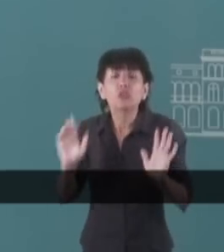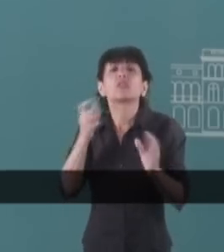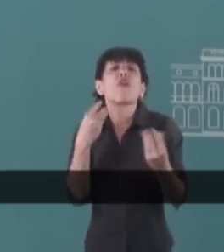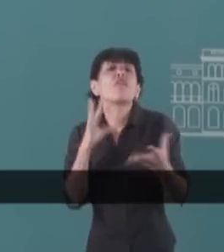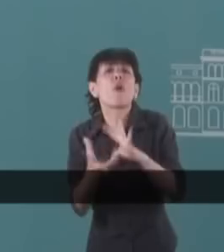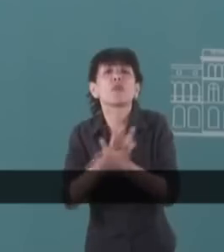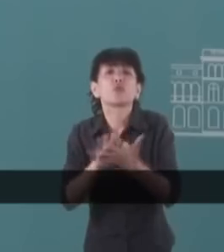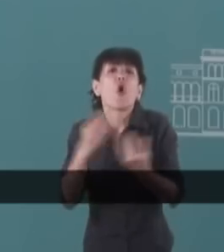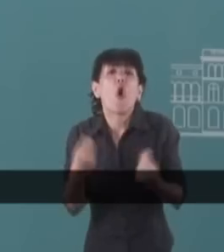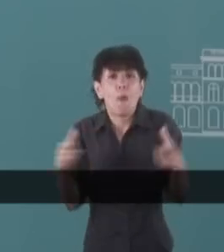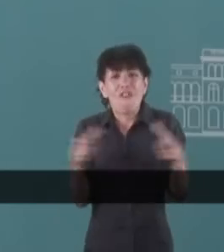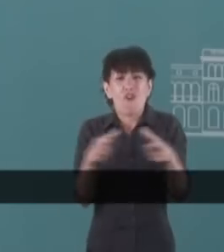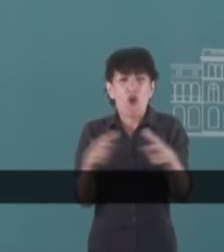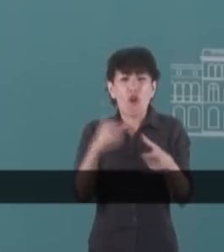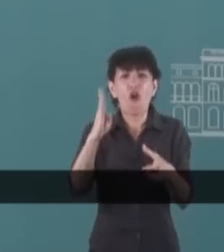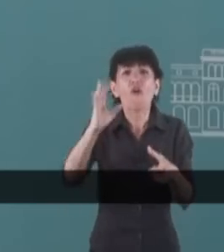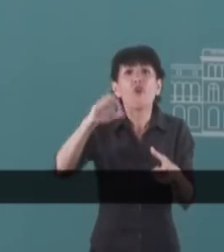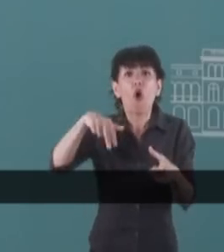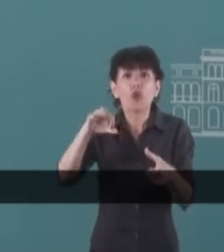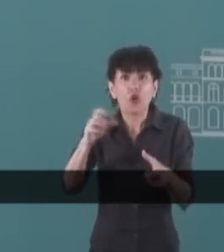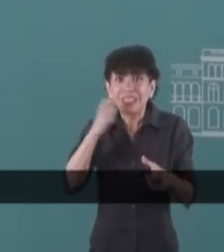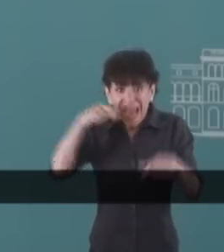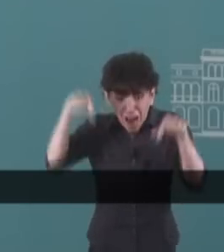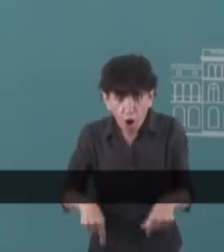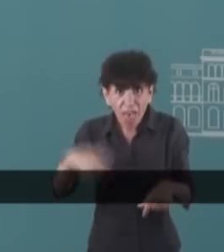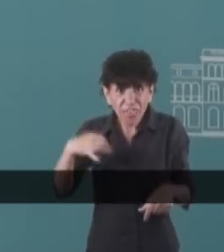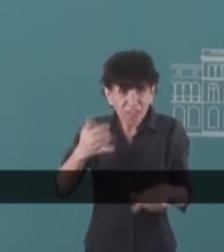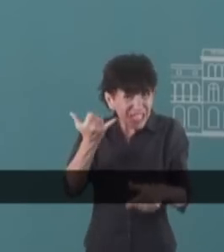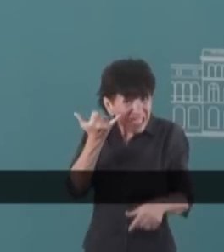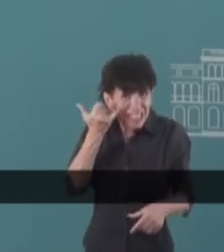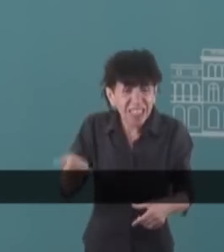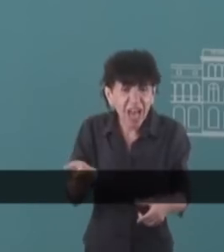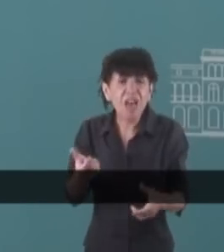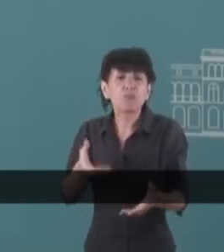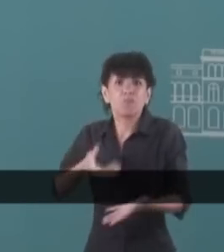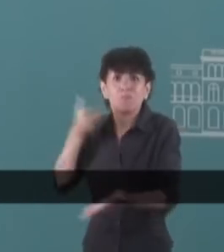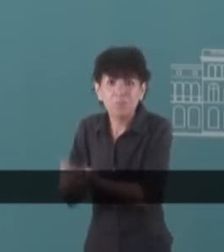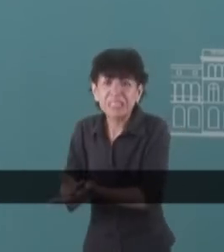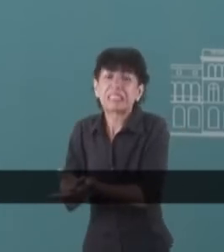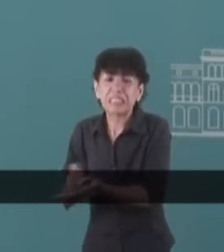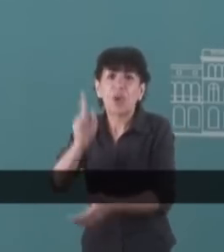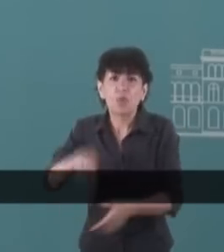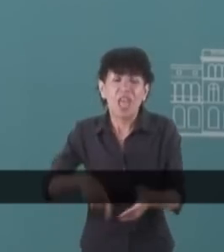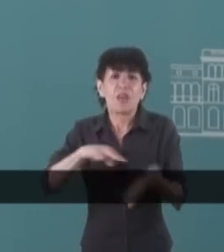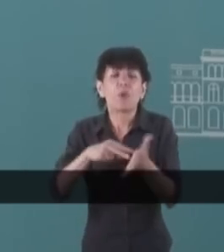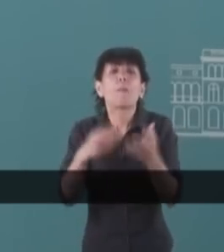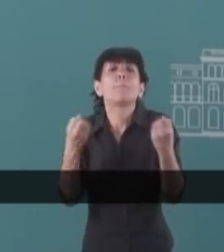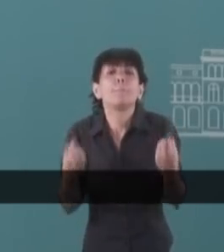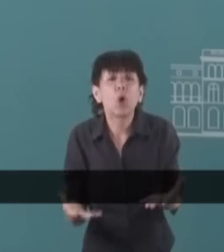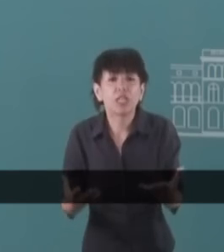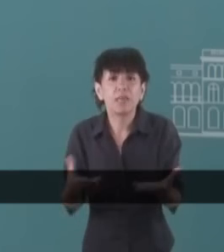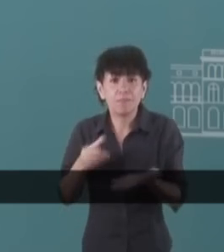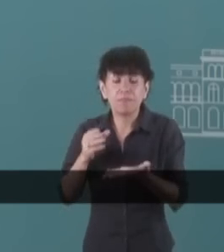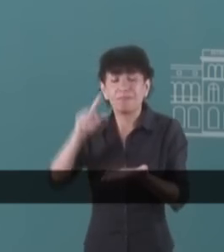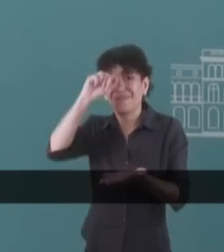allí y en este momento sí, si se hubiera que pagarlos afecta obviamente porque esa es la parte de la coparticipación del gobierno nacional,